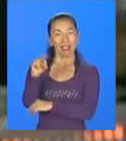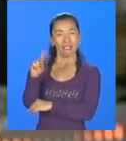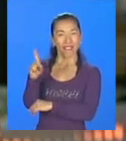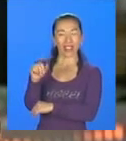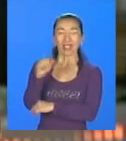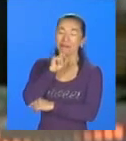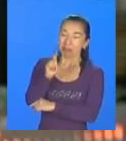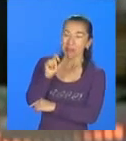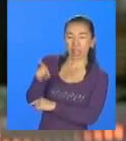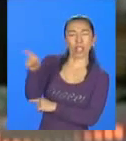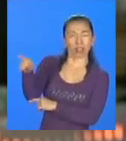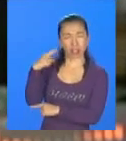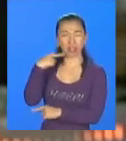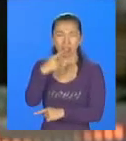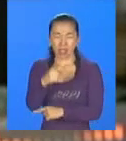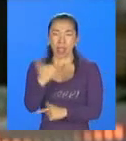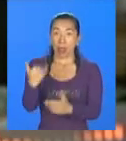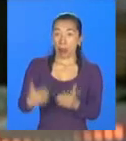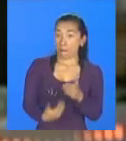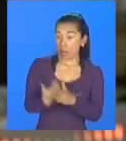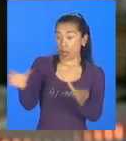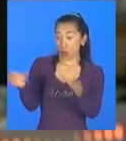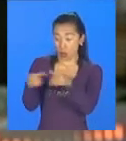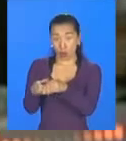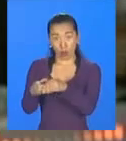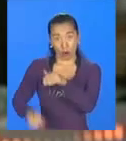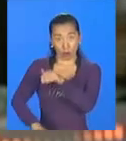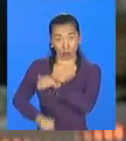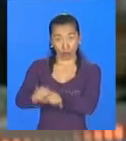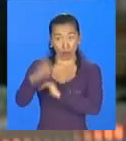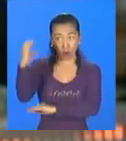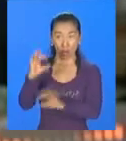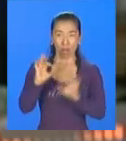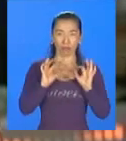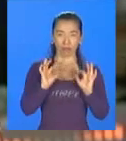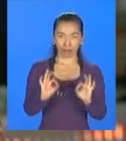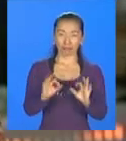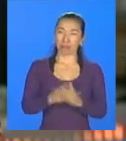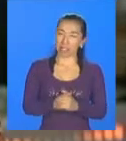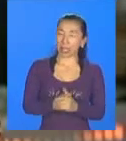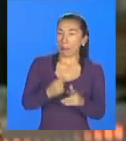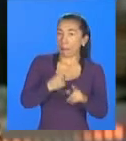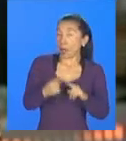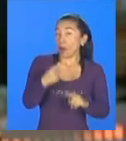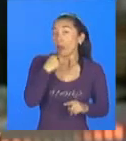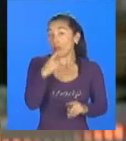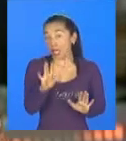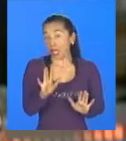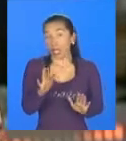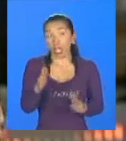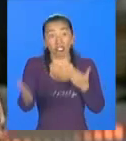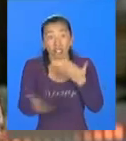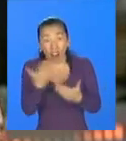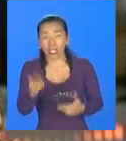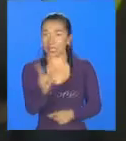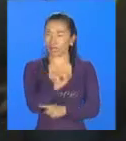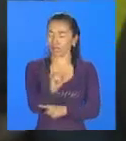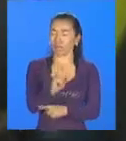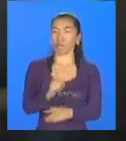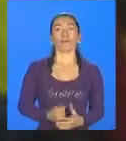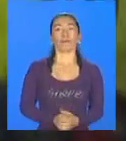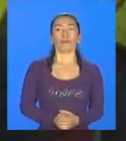coincidieron en que el grupo de pekerman llega bien para hacer un gran papel en el torneo continental aunque resaltaron que no será tarea fácil